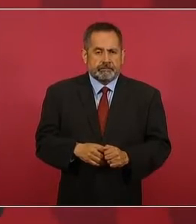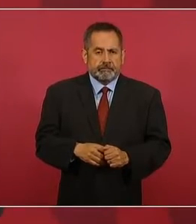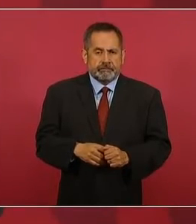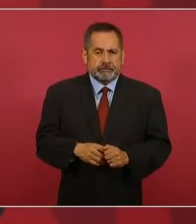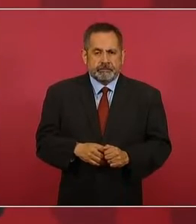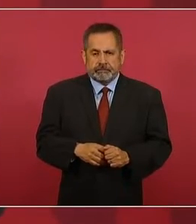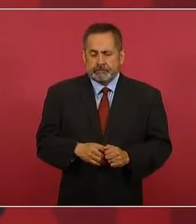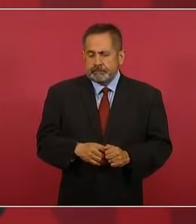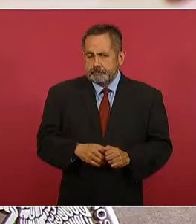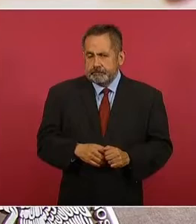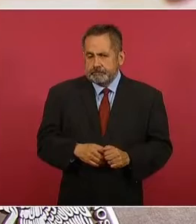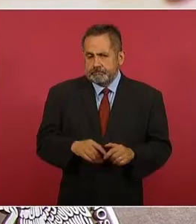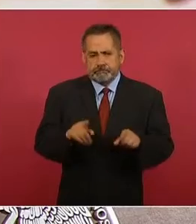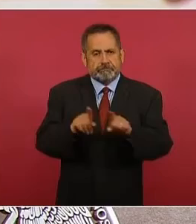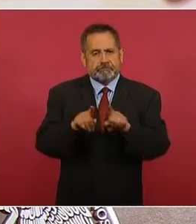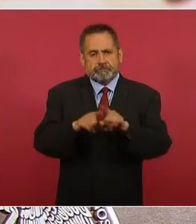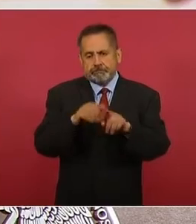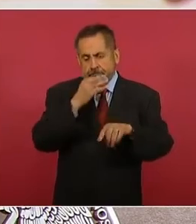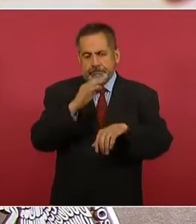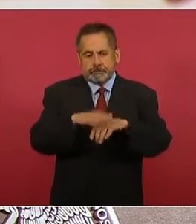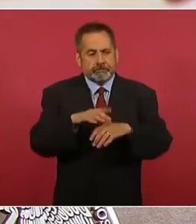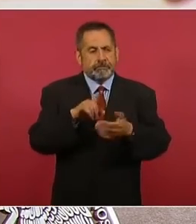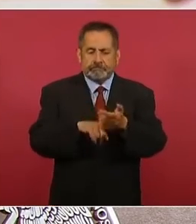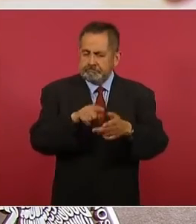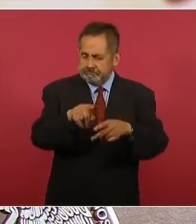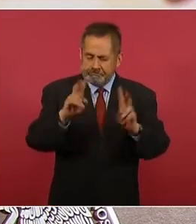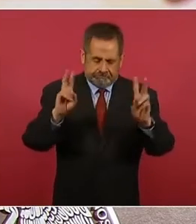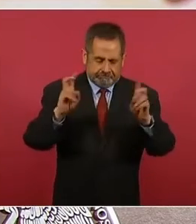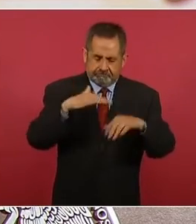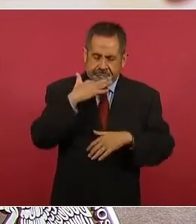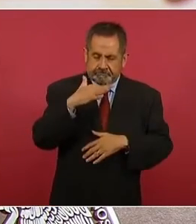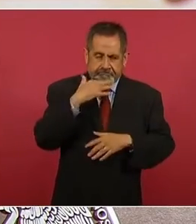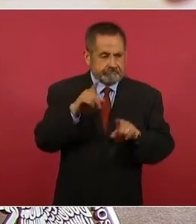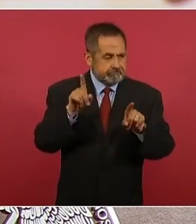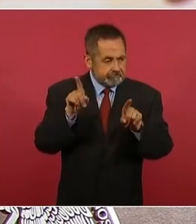Y lo mismo en el caso de la corrupción.